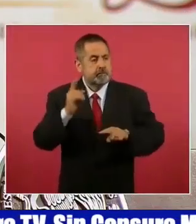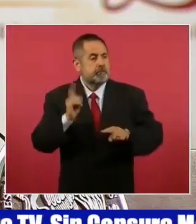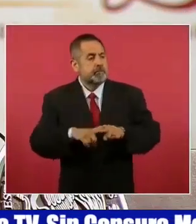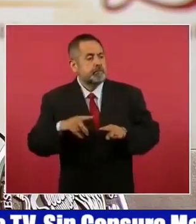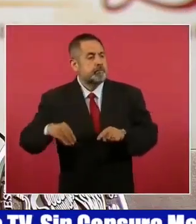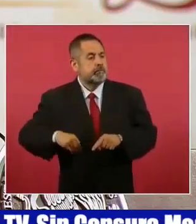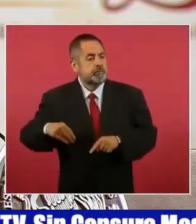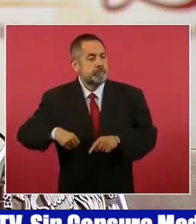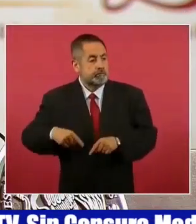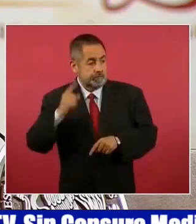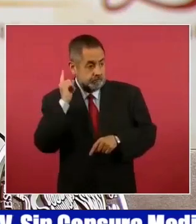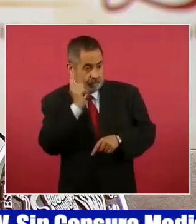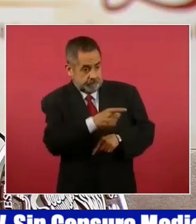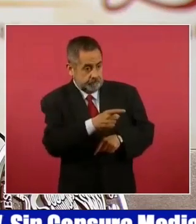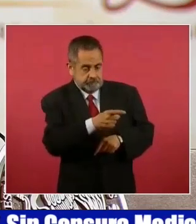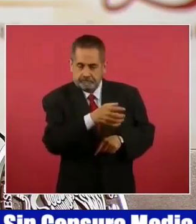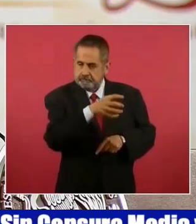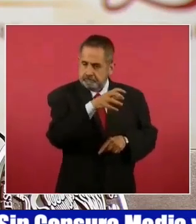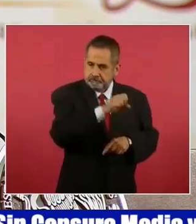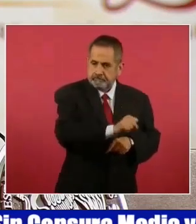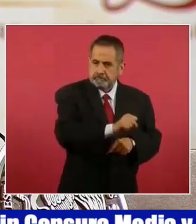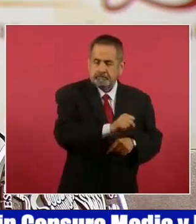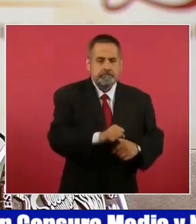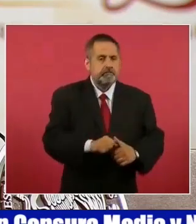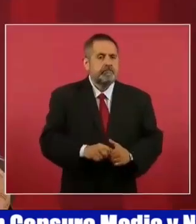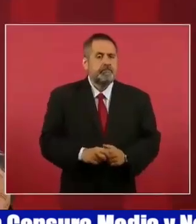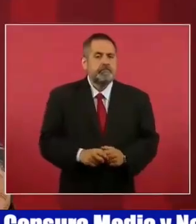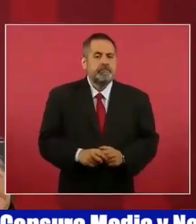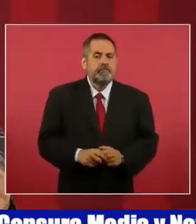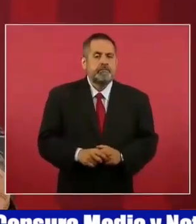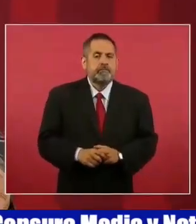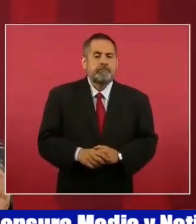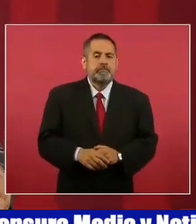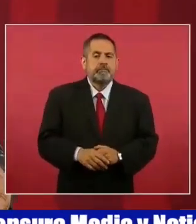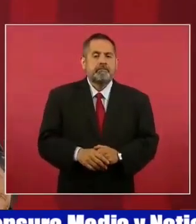Y ha ido también cambiando el presidente